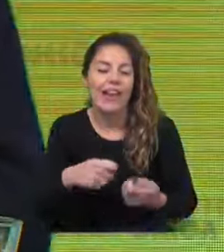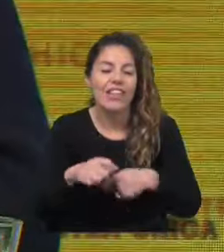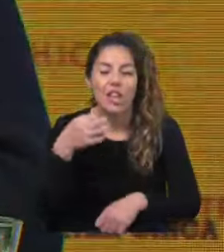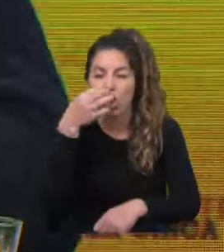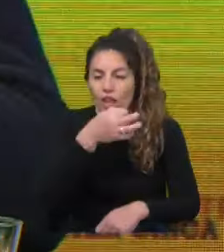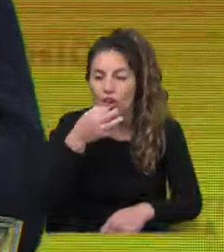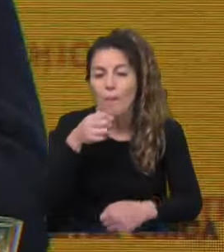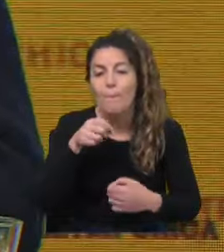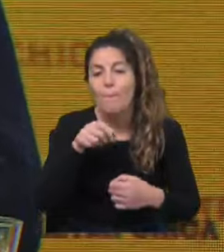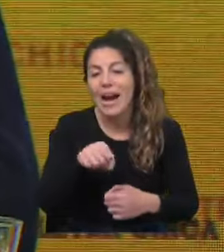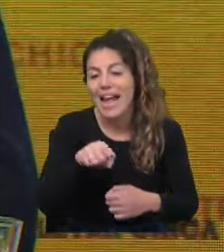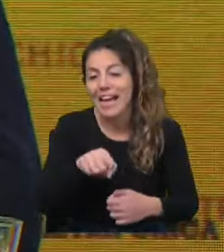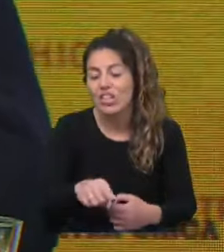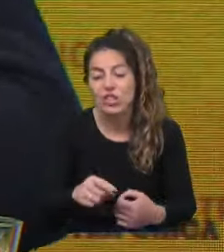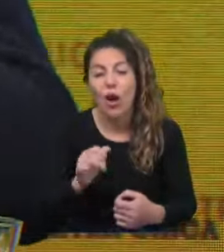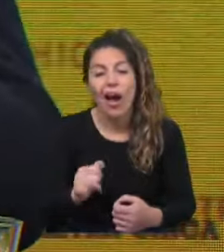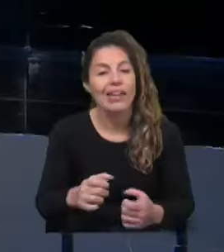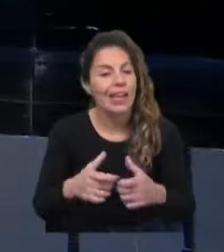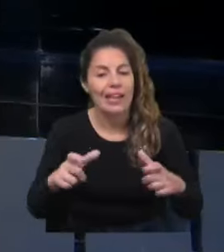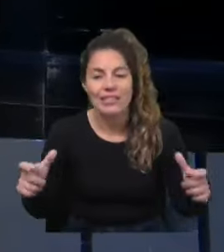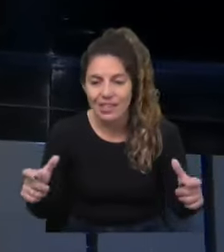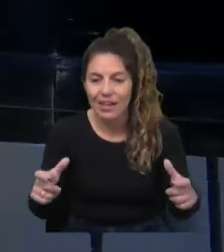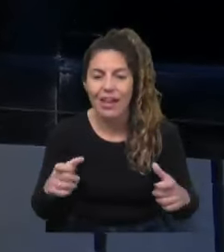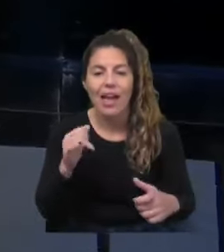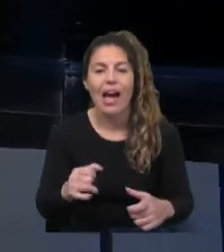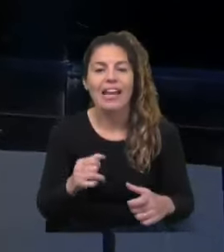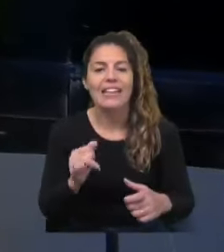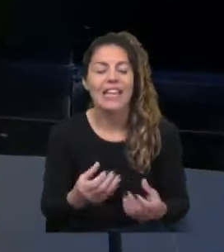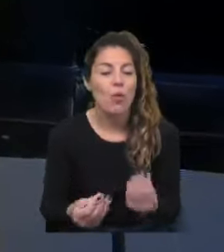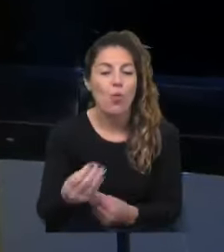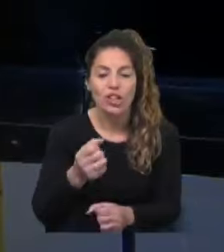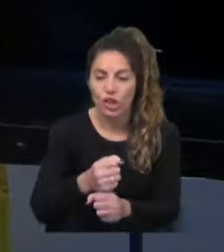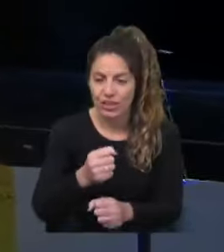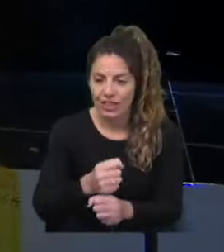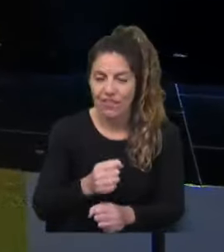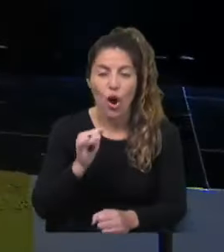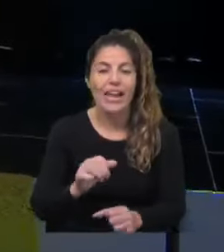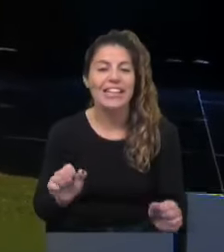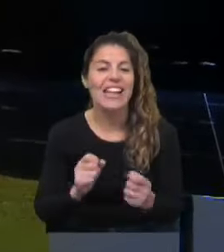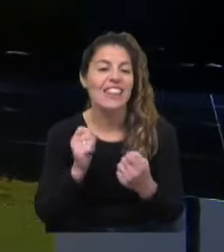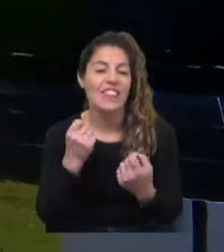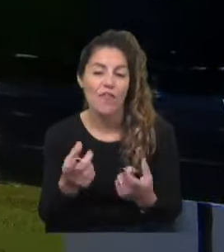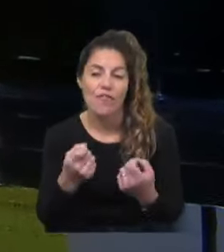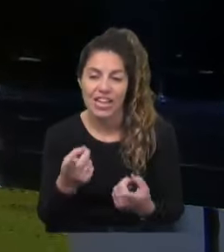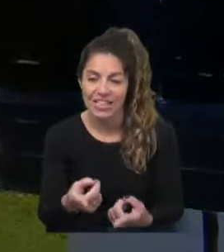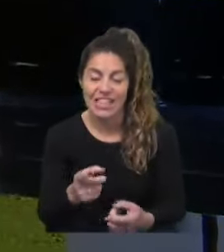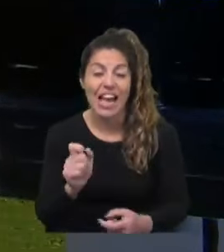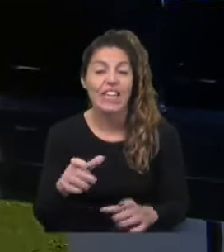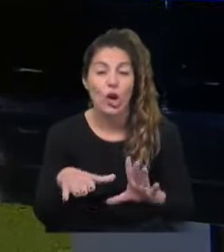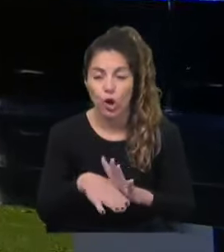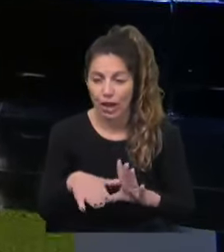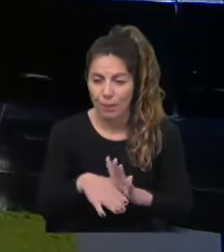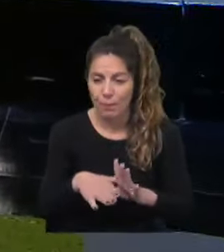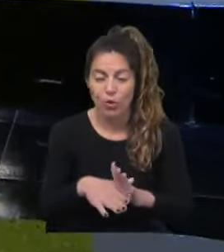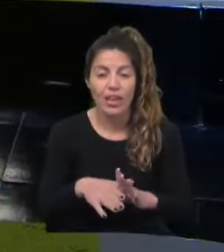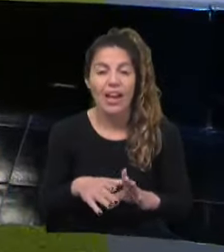eso hay que, obviamente, crecer. Hay que tener puestos de trabajo, hay que hacer transferencias a quien corresponda,